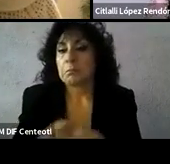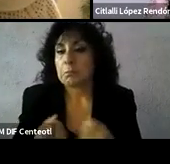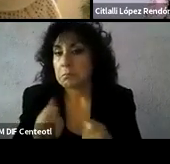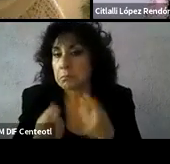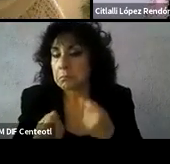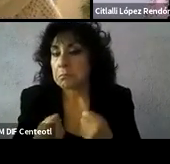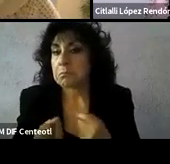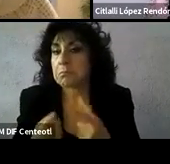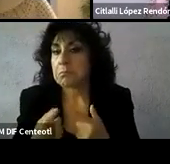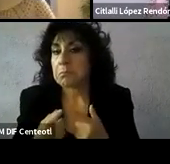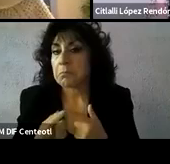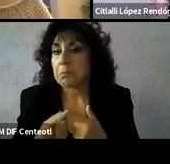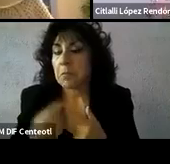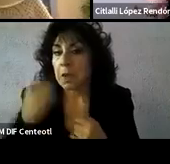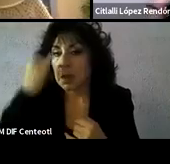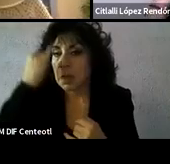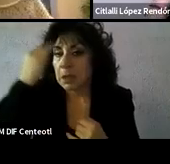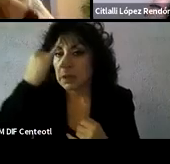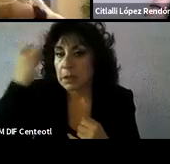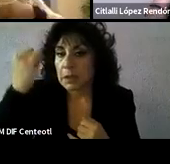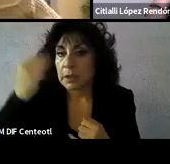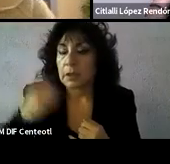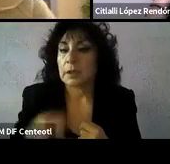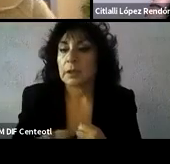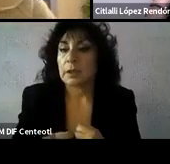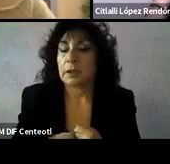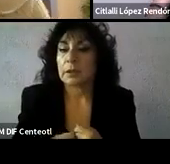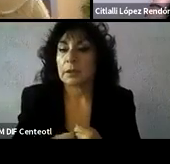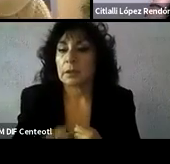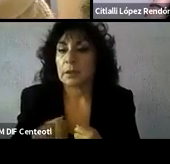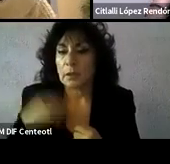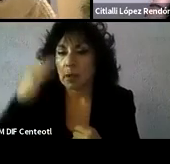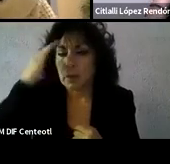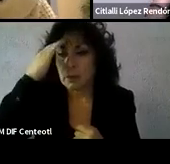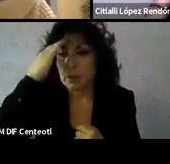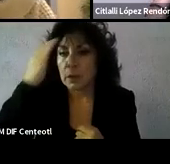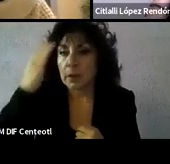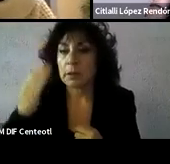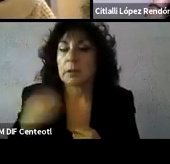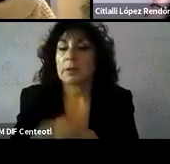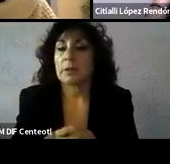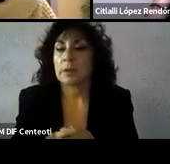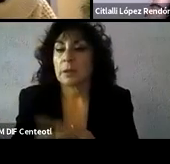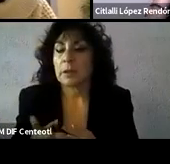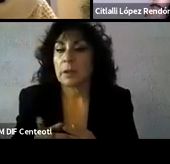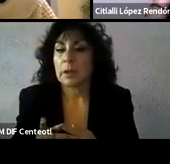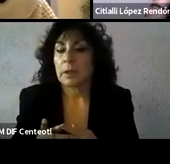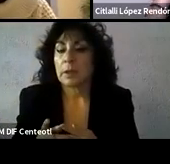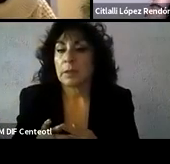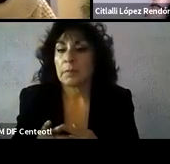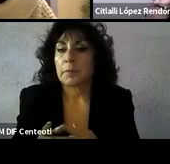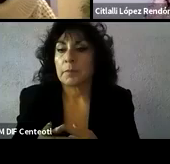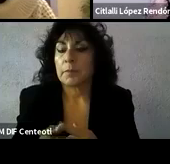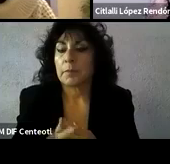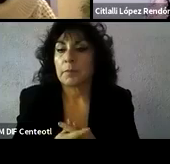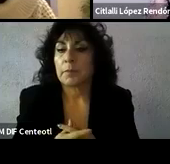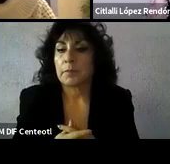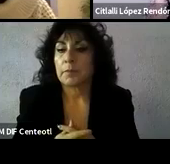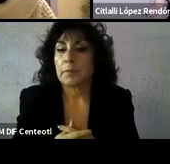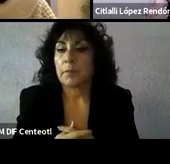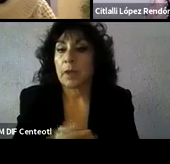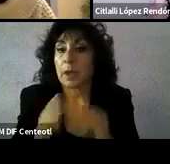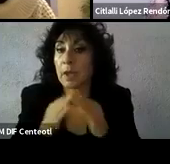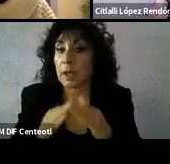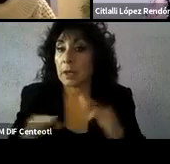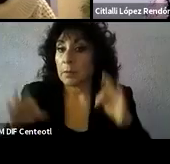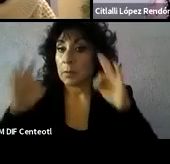me había quedado en el tintero decir una cosa sobre la